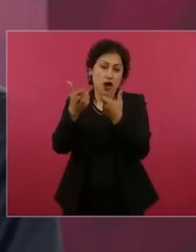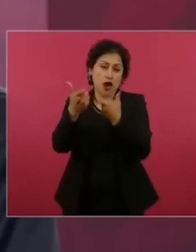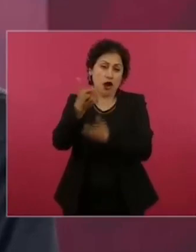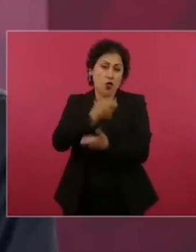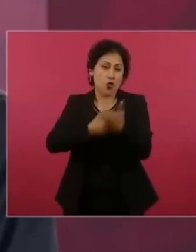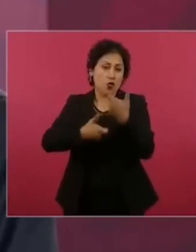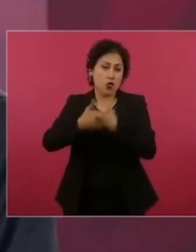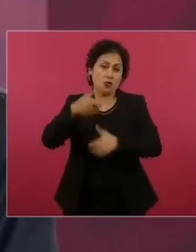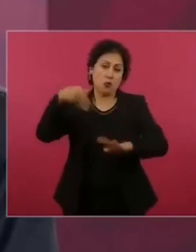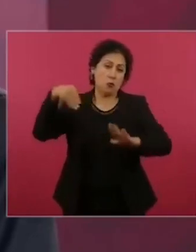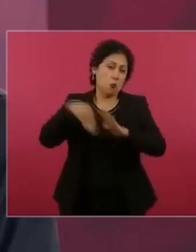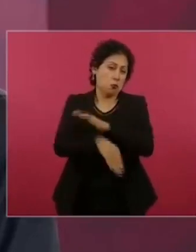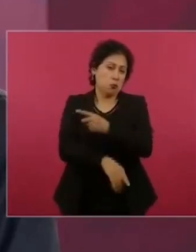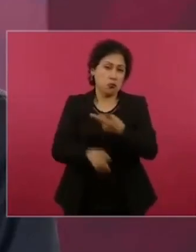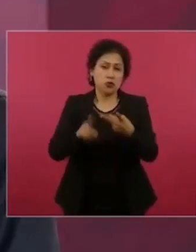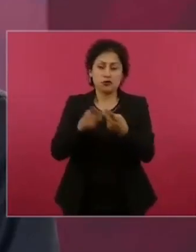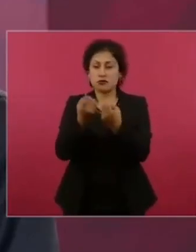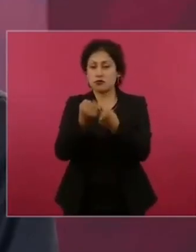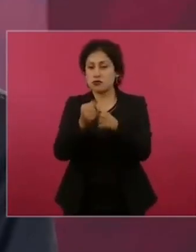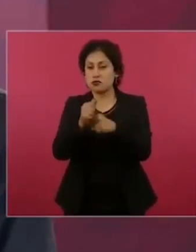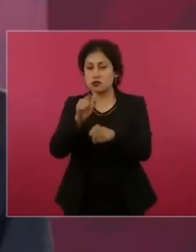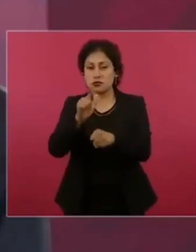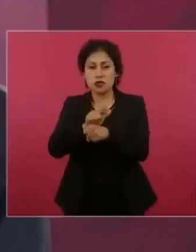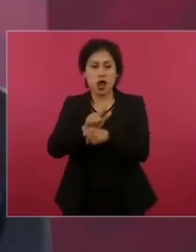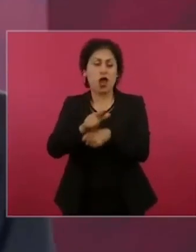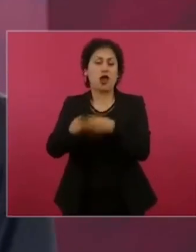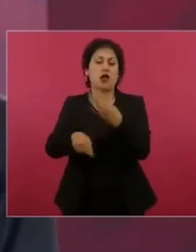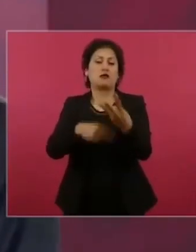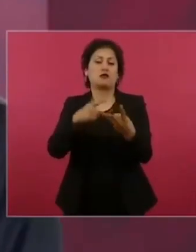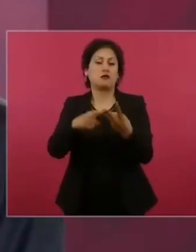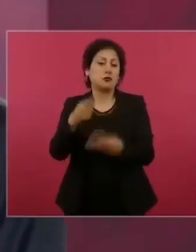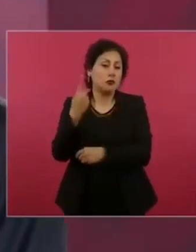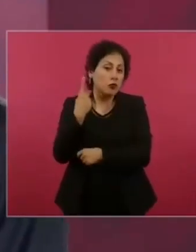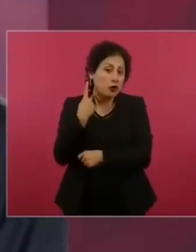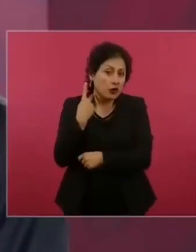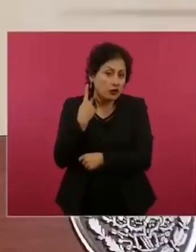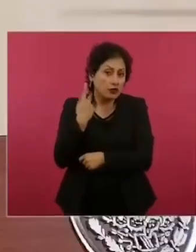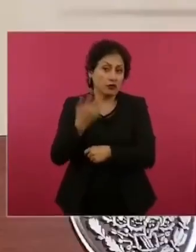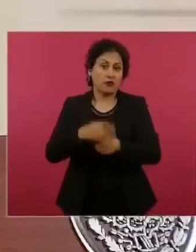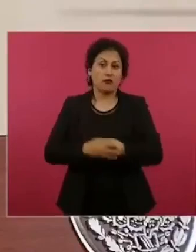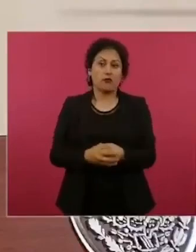en lo económico en lo social en lo político